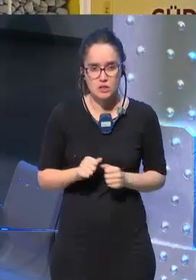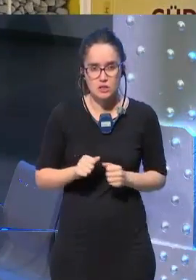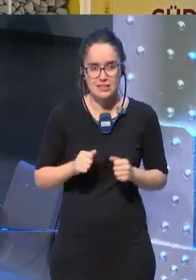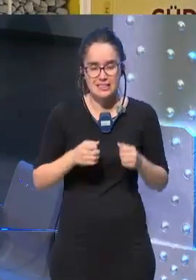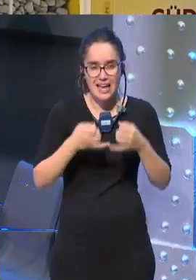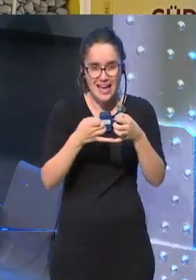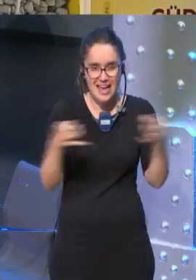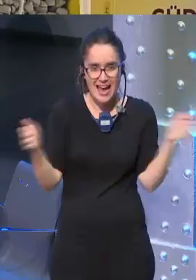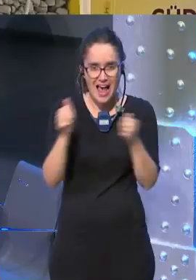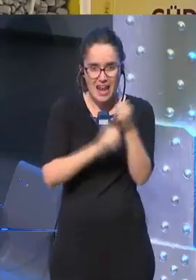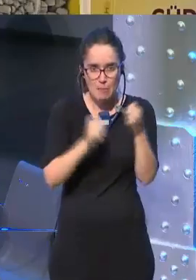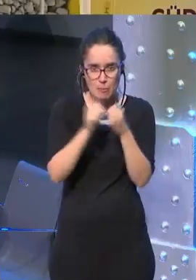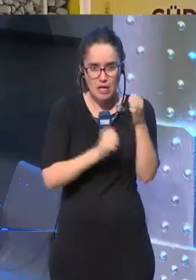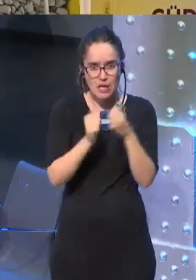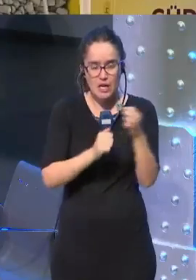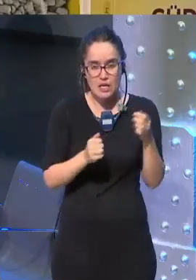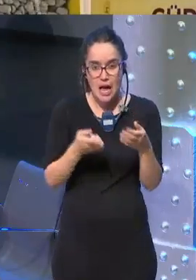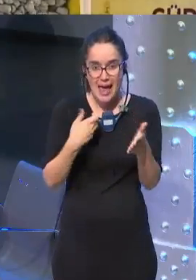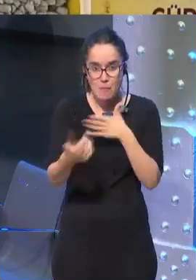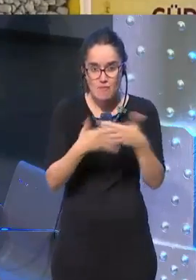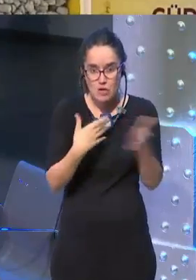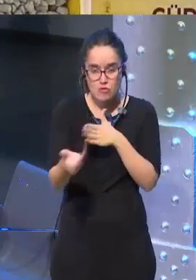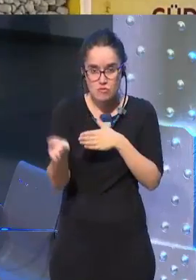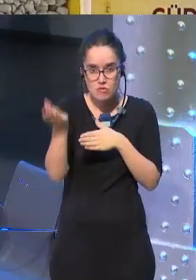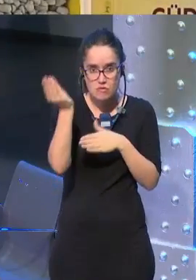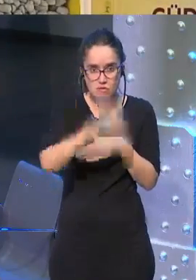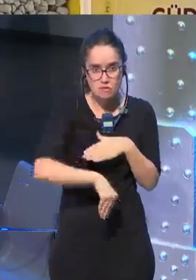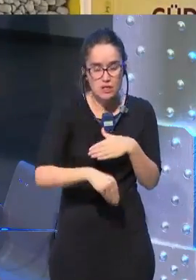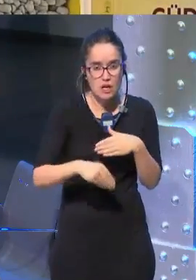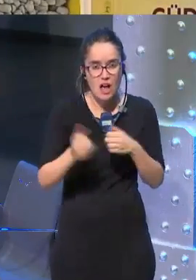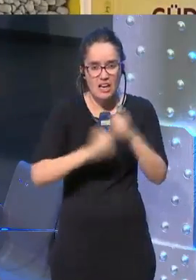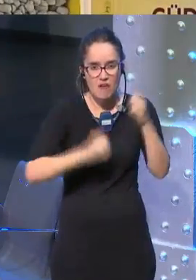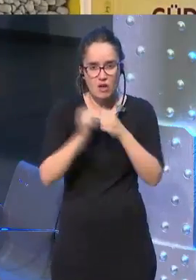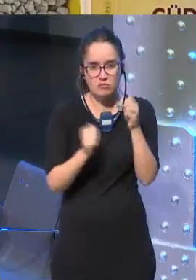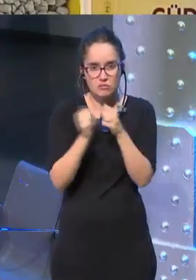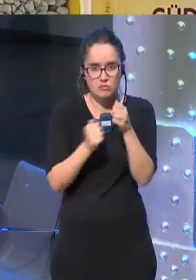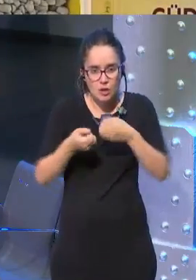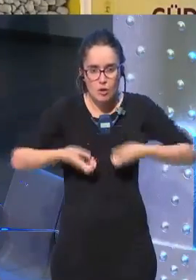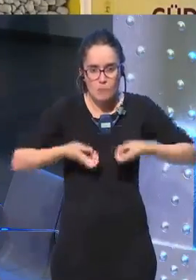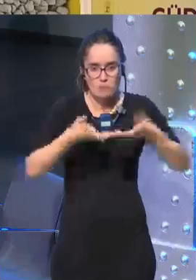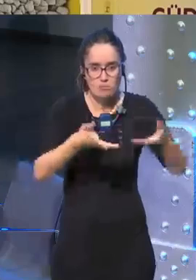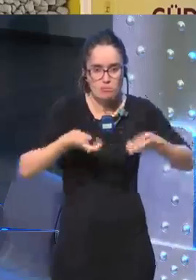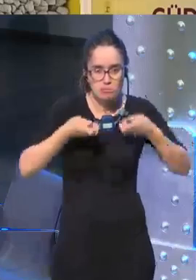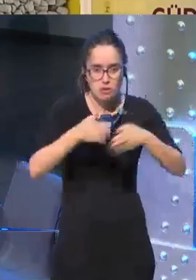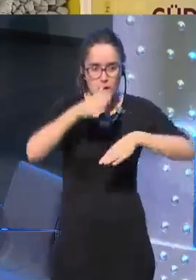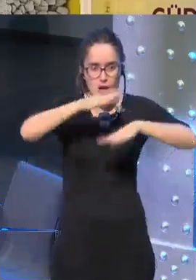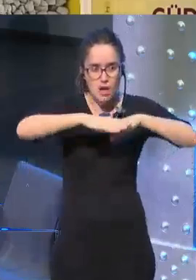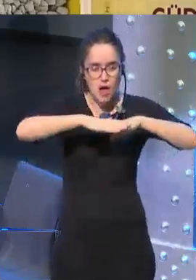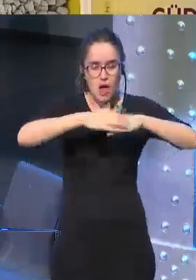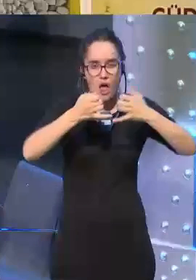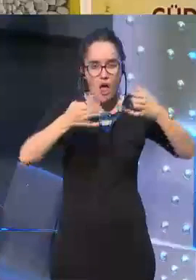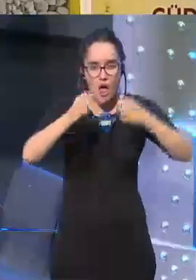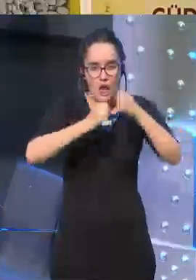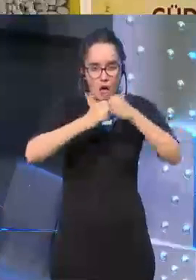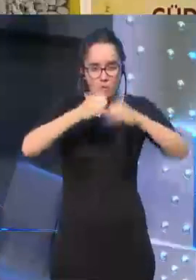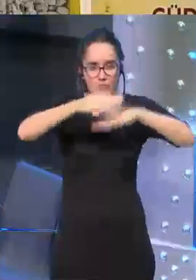de alambre, y a mano se va añadiendo grava, luego otra capa de alambre,